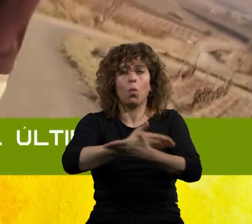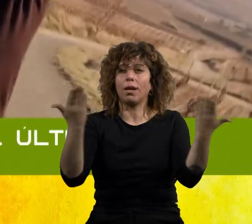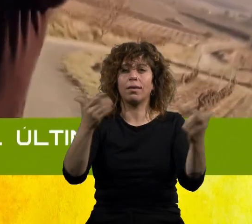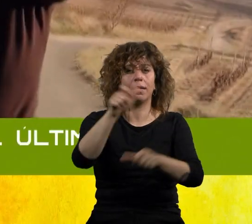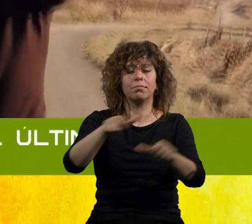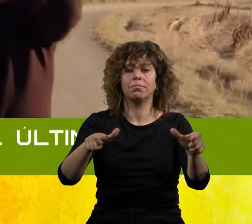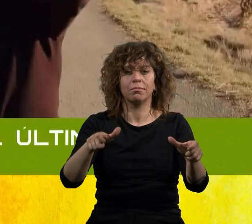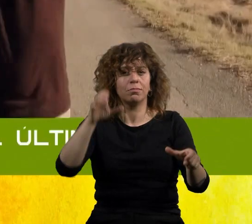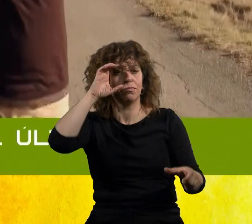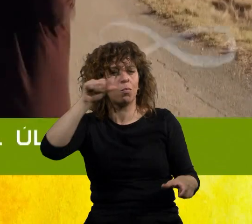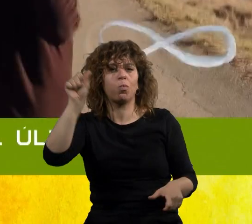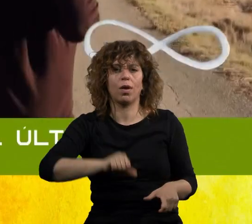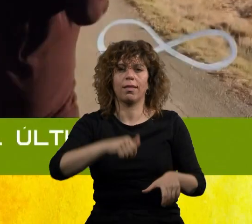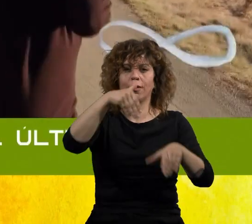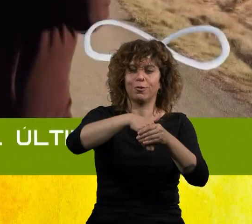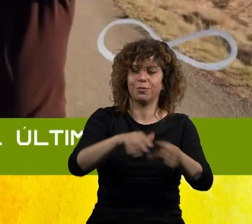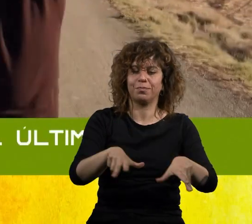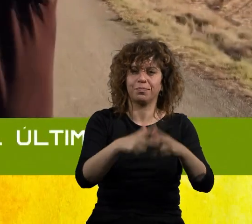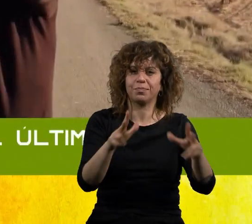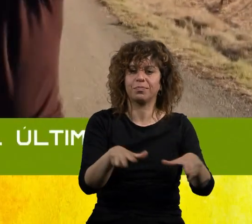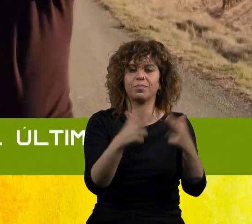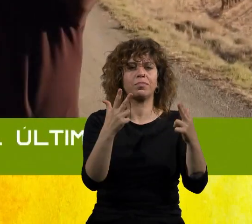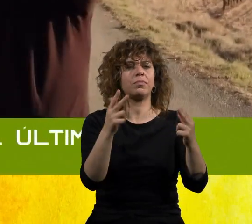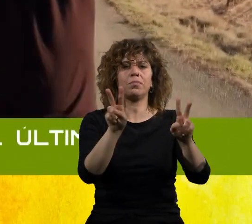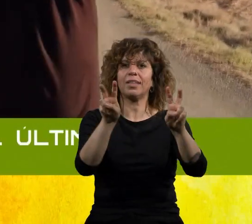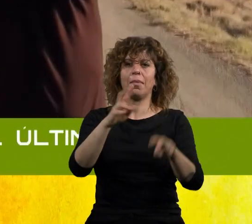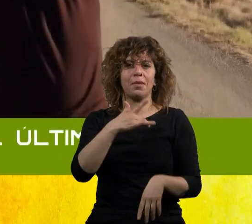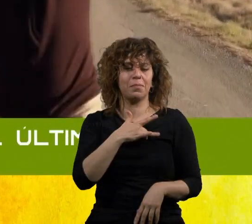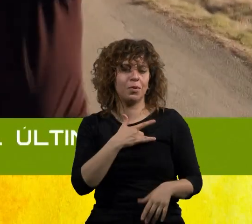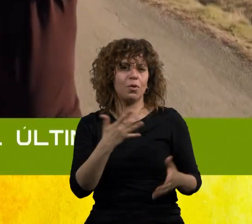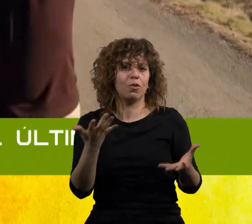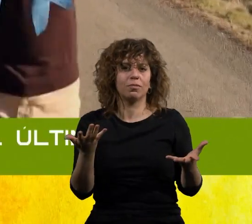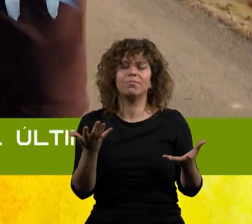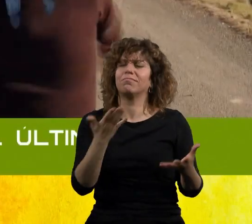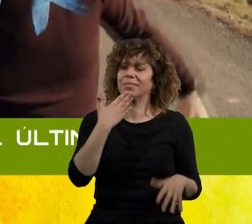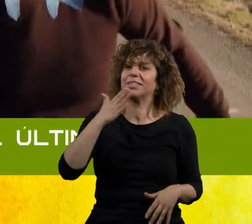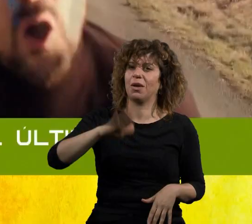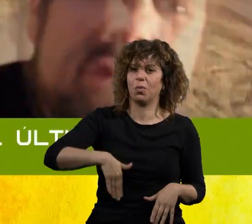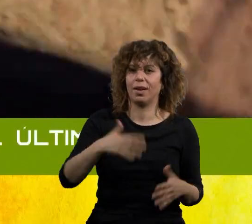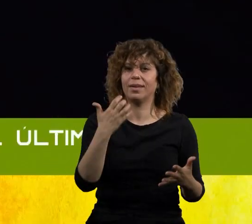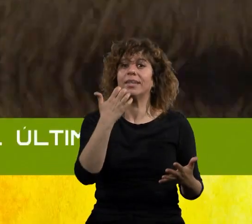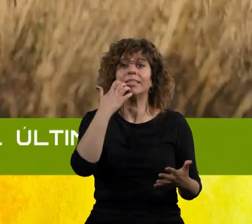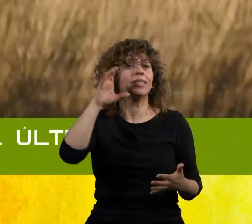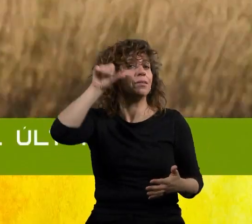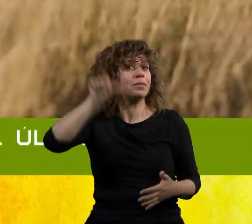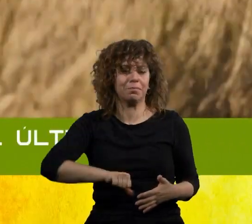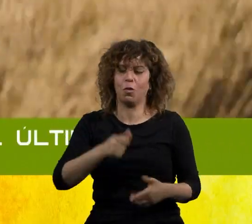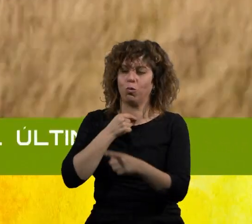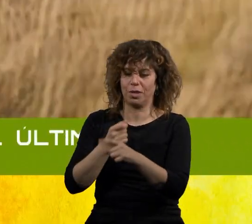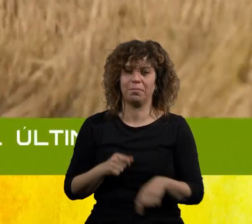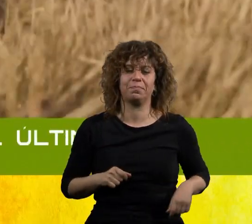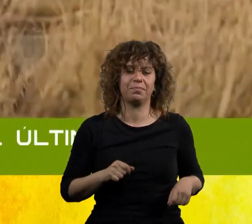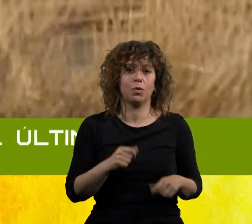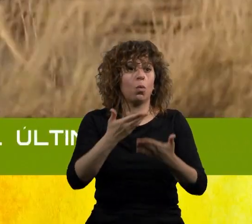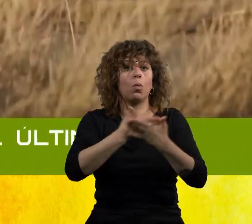sea, que hay contenido social, hay contenido pues, de temas más de amor, de temas más... Está guay, si lo escuchas te va a gustar, yo creo. A cualquier ¿Seguro?